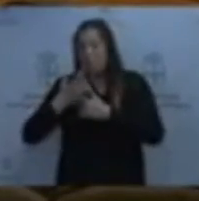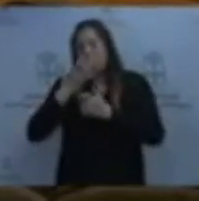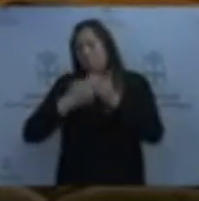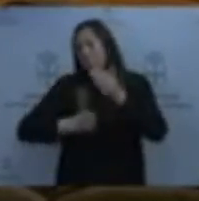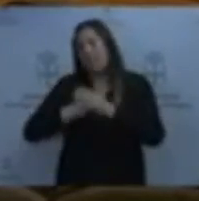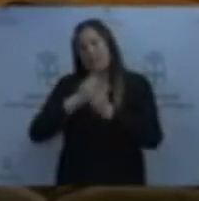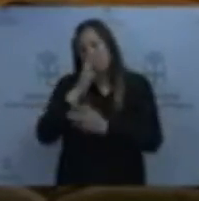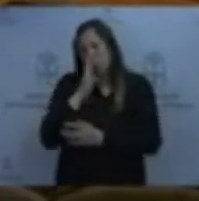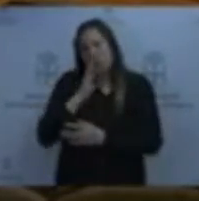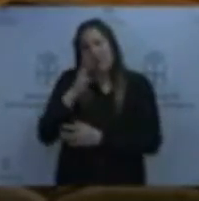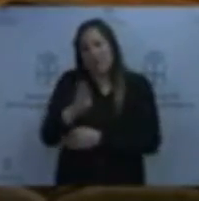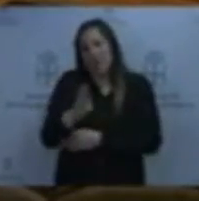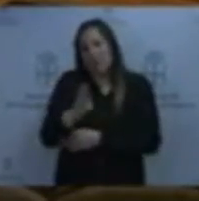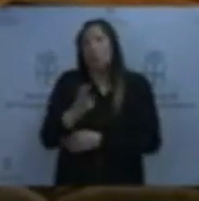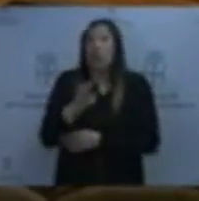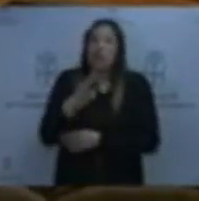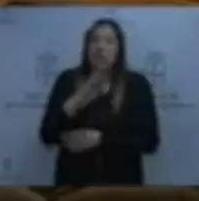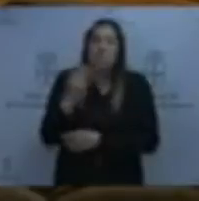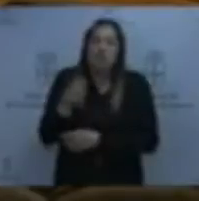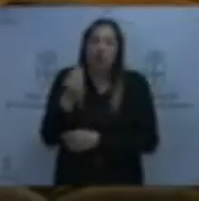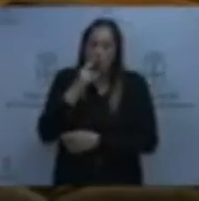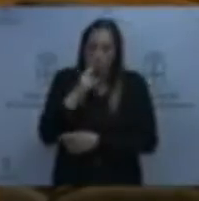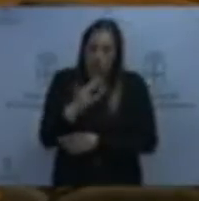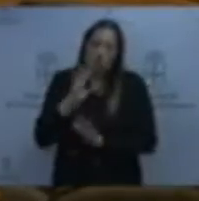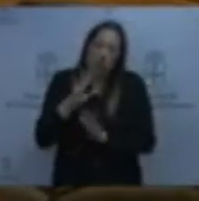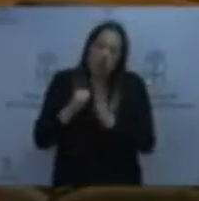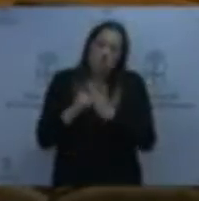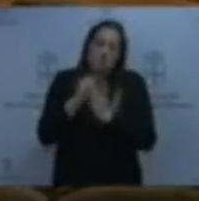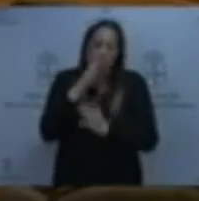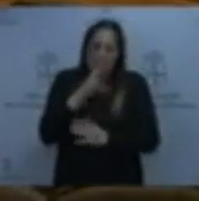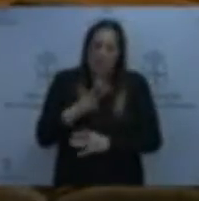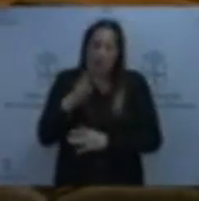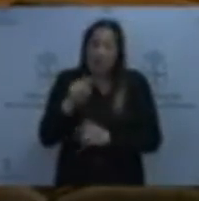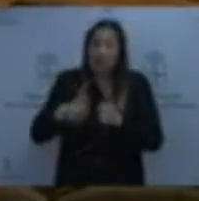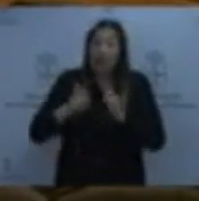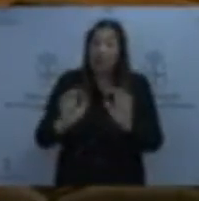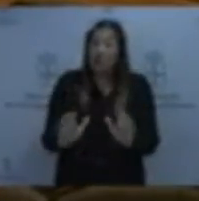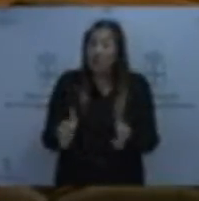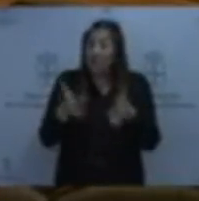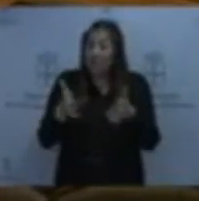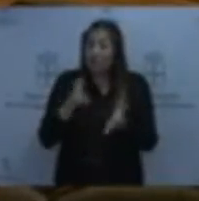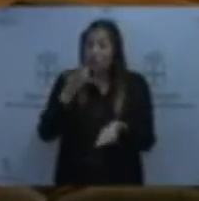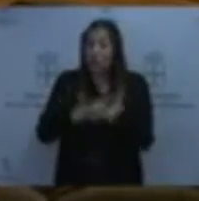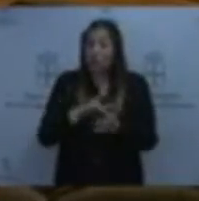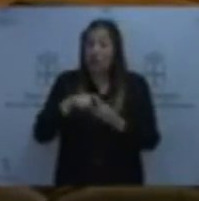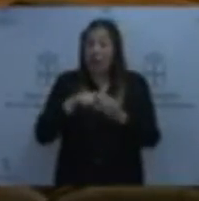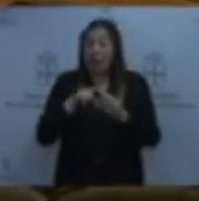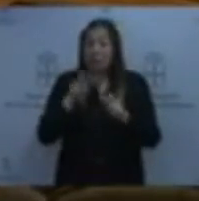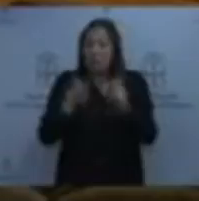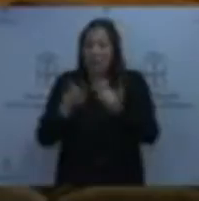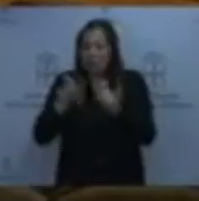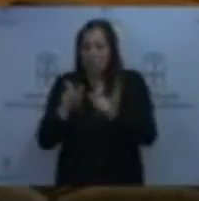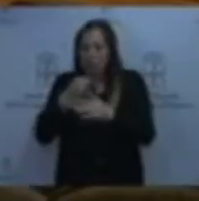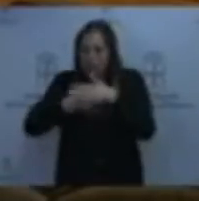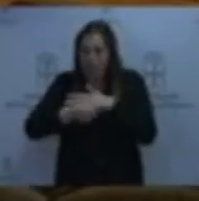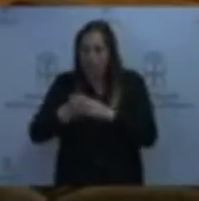que fueran 2. Ni que decir tienen los beneficios que esto supone a la hora de consolidar plantilla y el normalizar